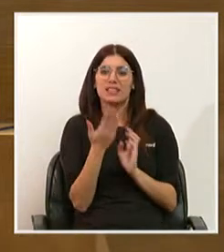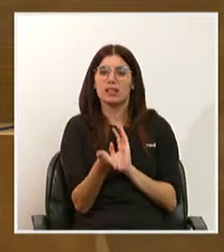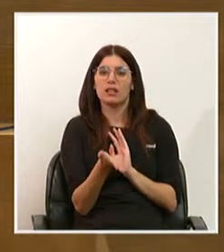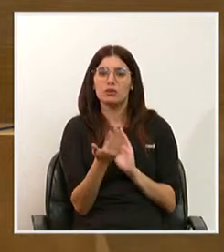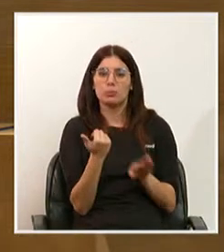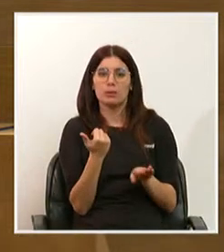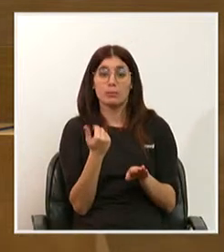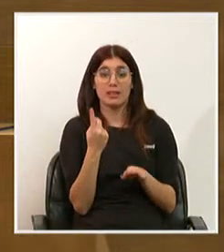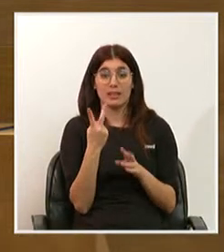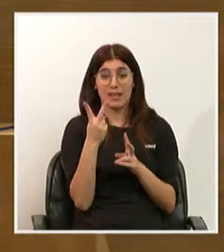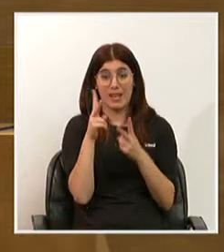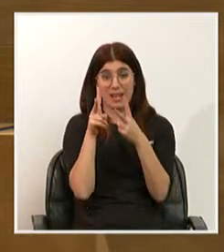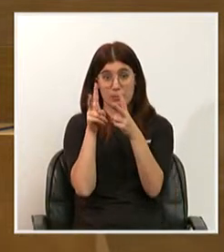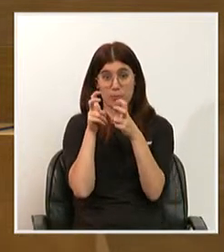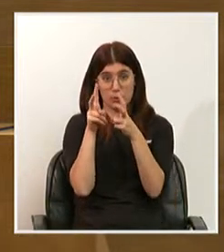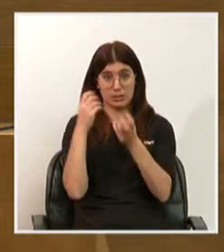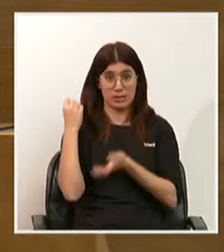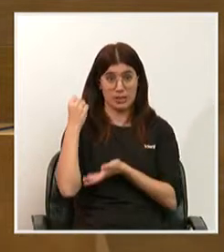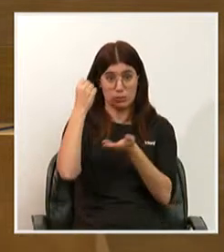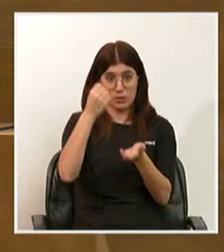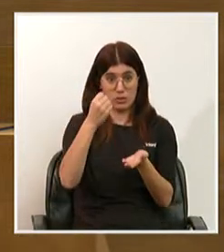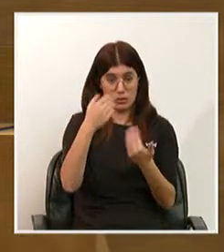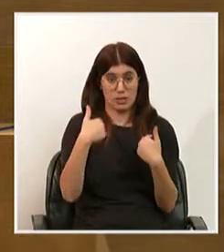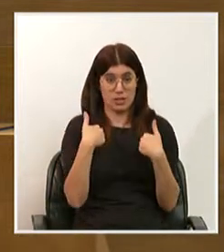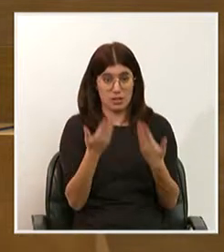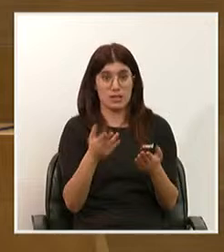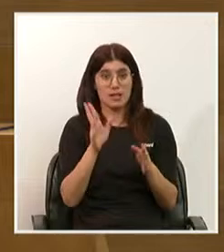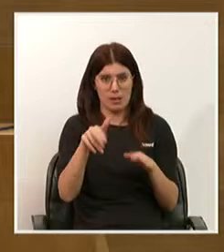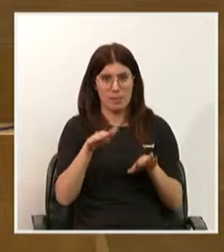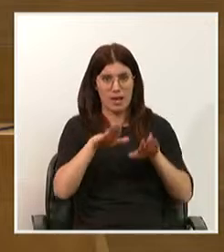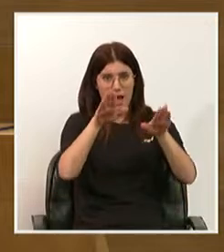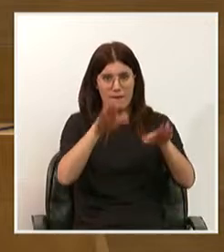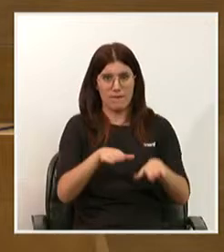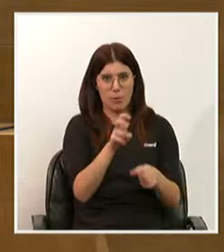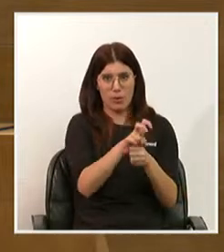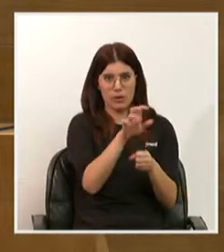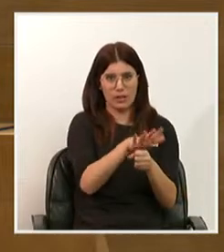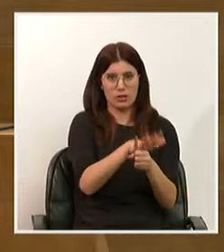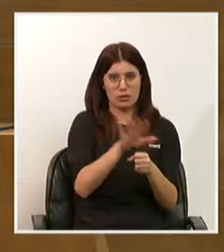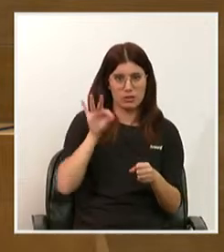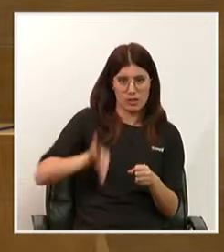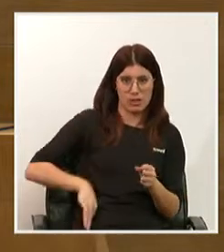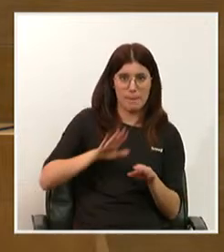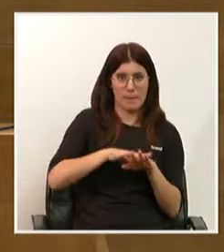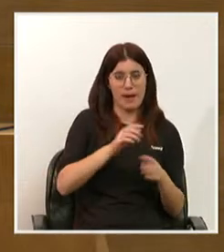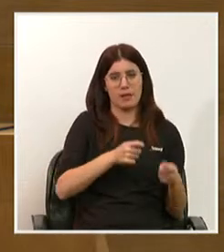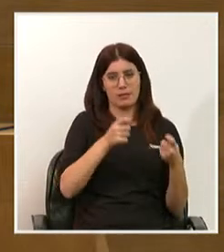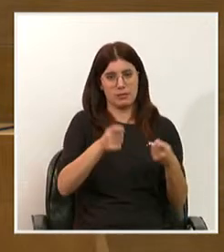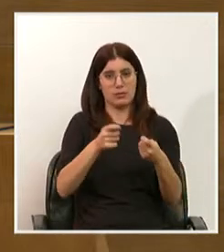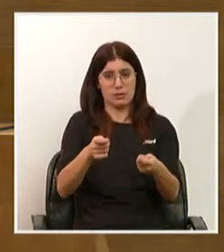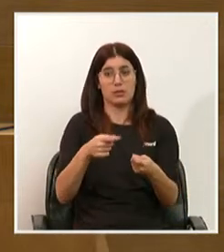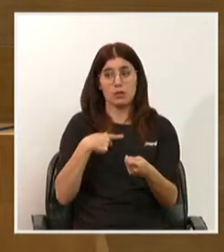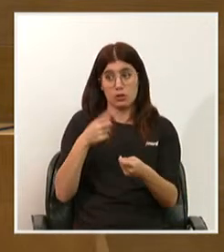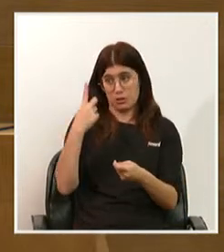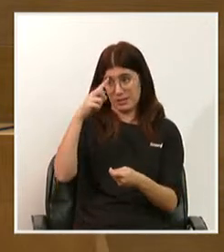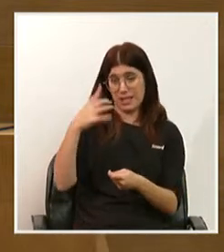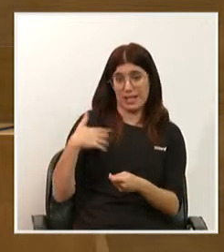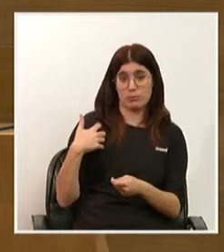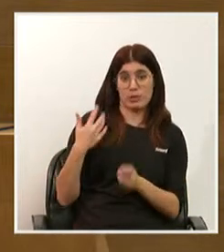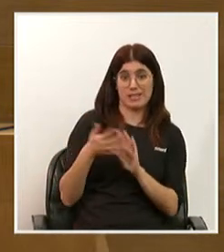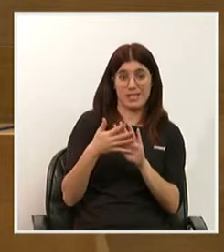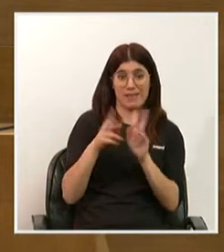suprir de suces y Don favor faor transmis que es molesta que par de este tema